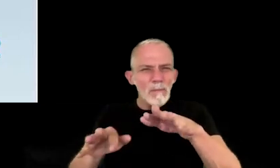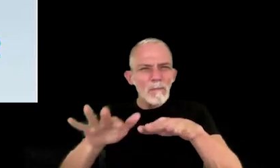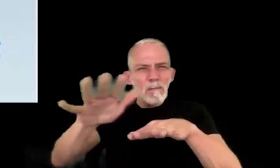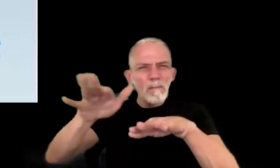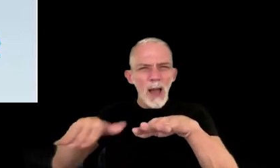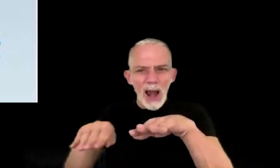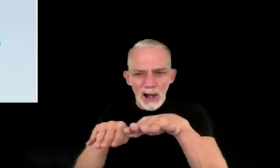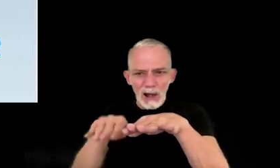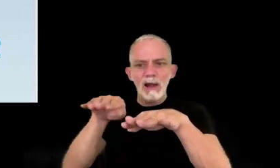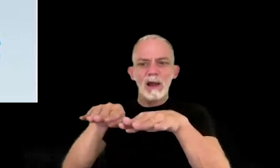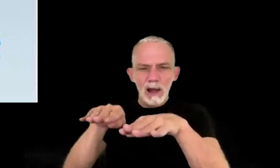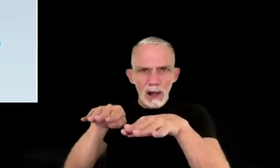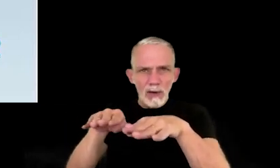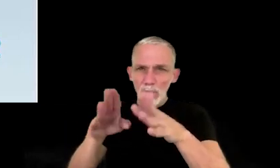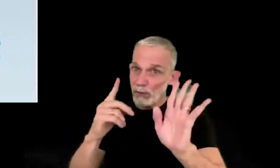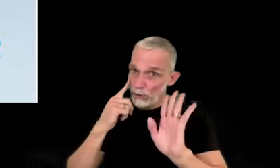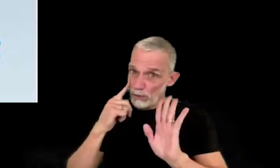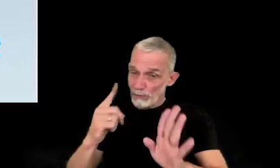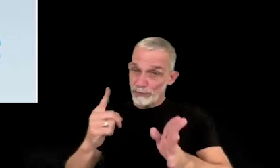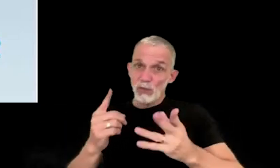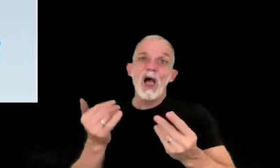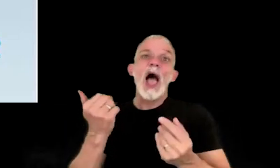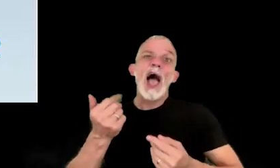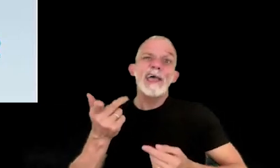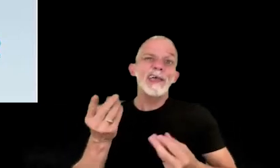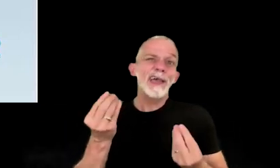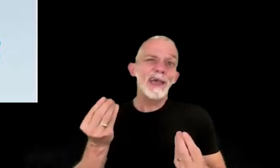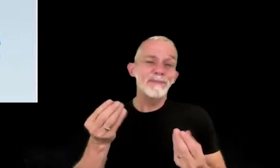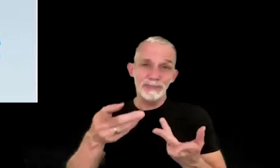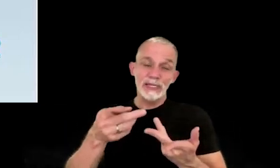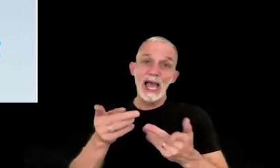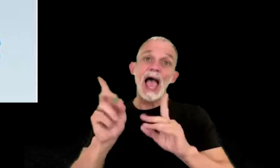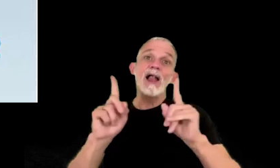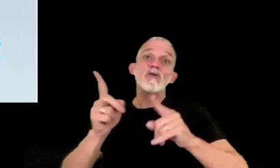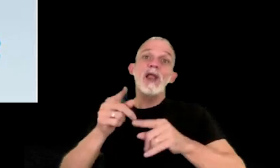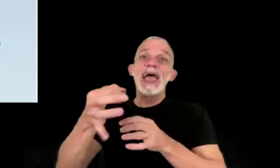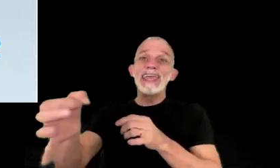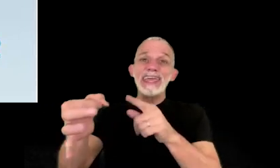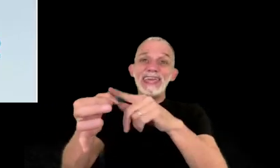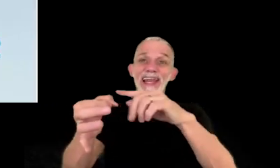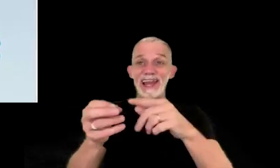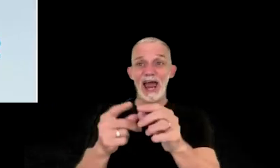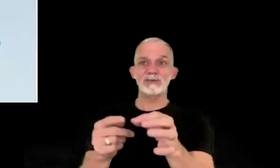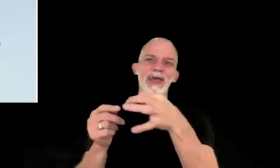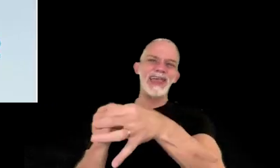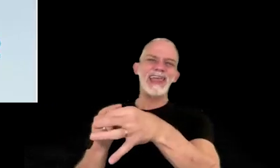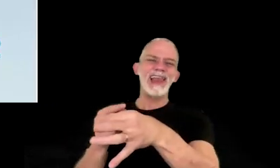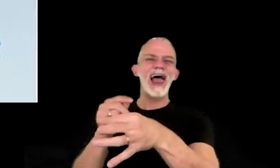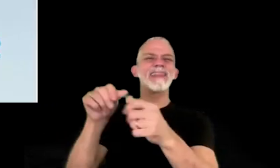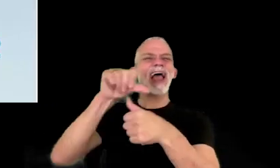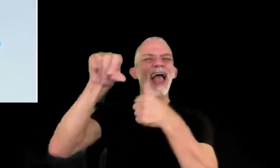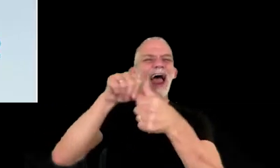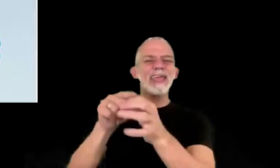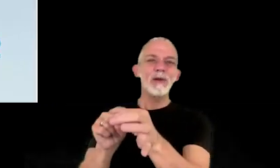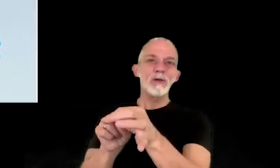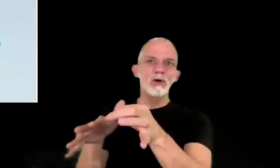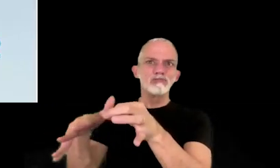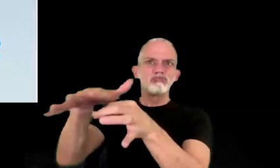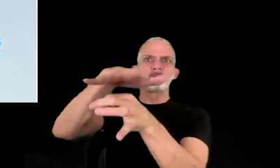mar, tengan en cuenta que va a producir que ciertas islas del Caribe desaparezcan, que ciertas